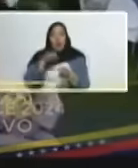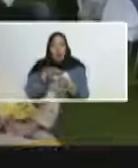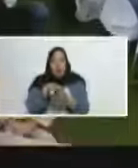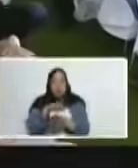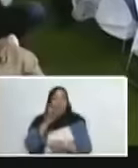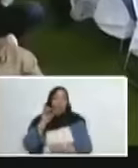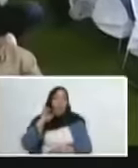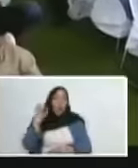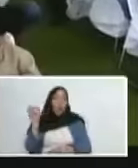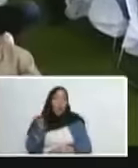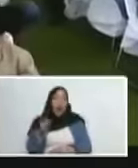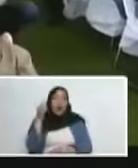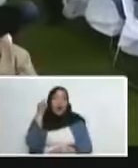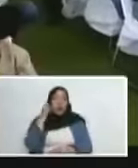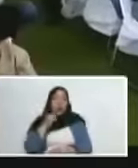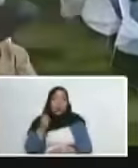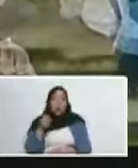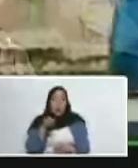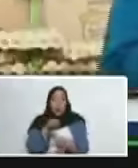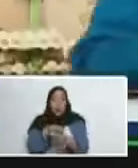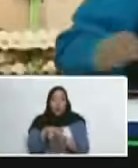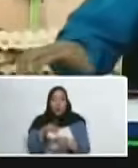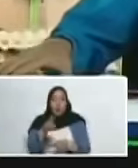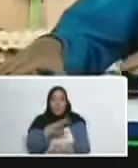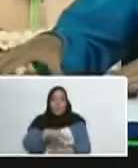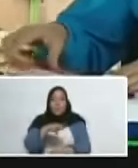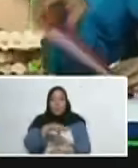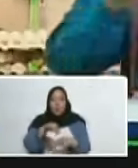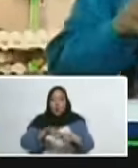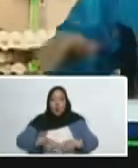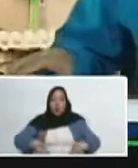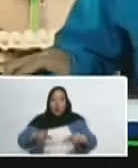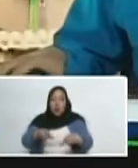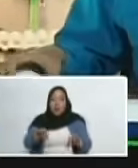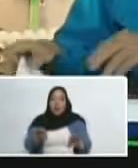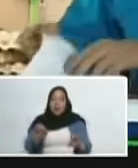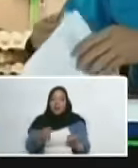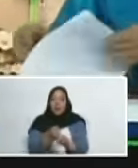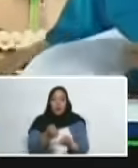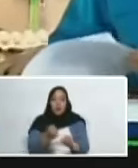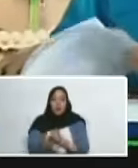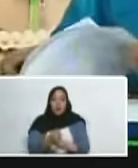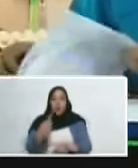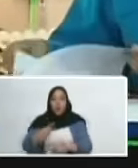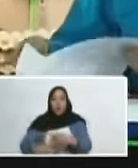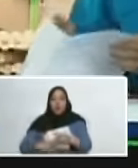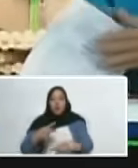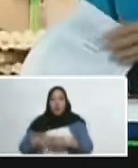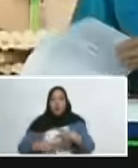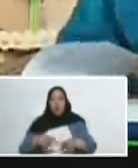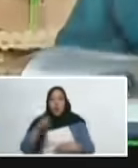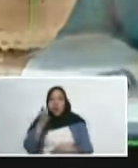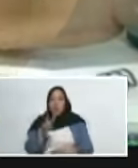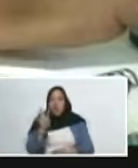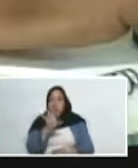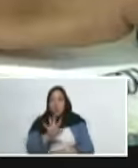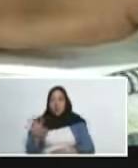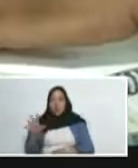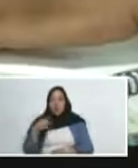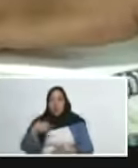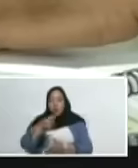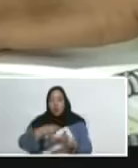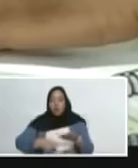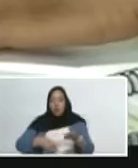Guárico, Monagas, Sucre, nace la gran zona económica especial para la producción del oriente del país y firmo